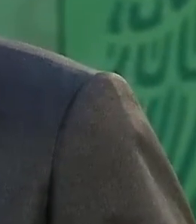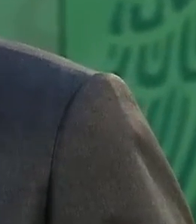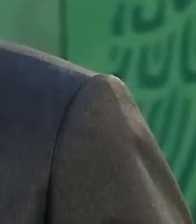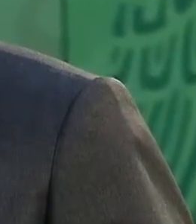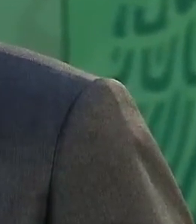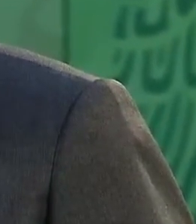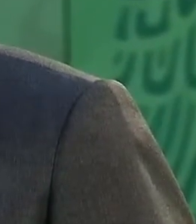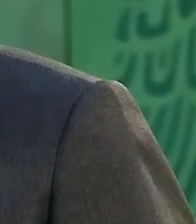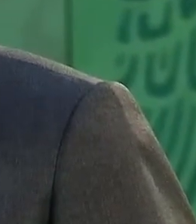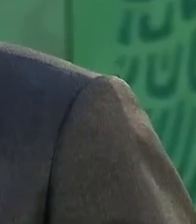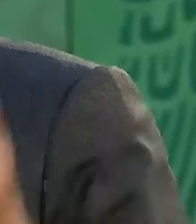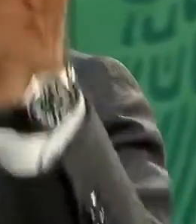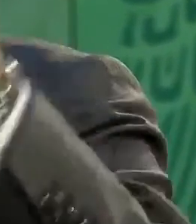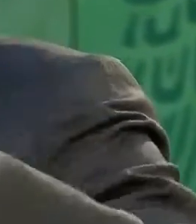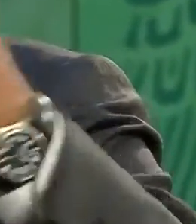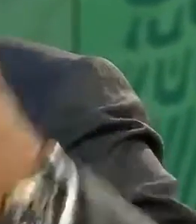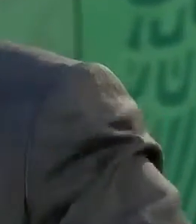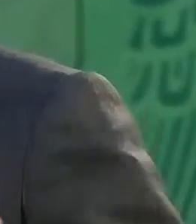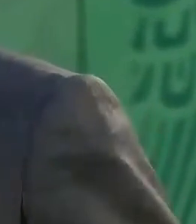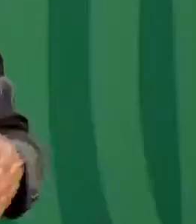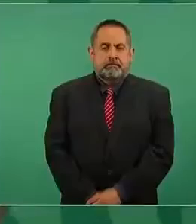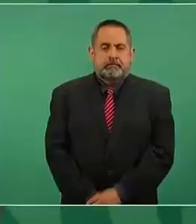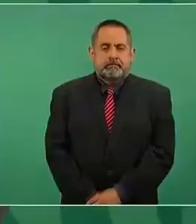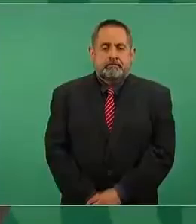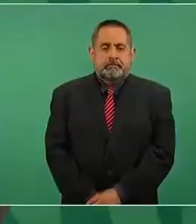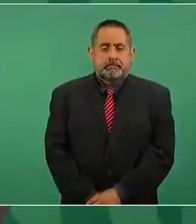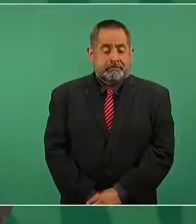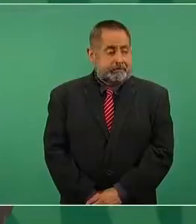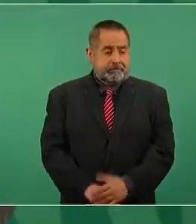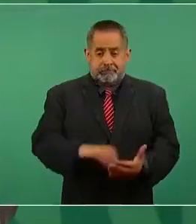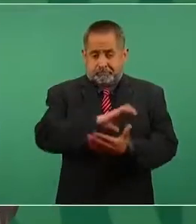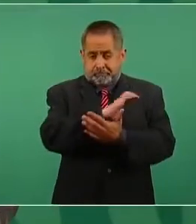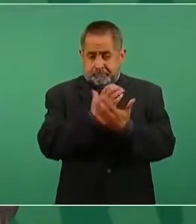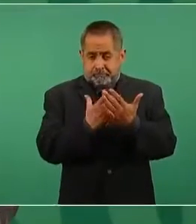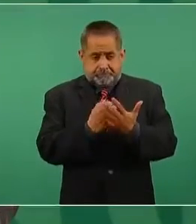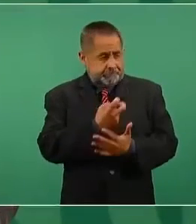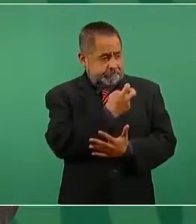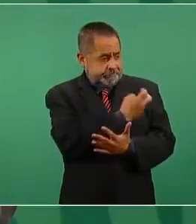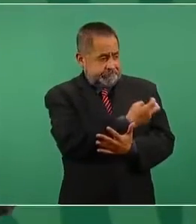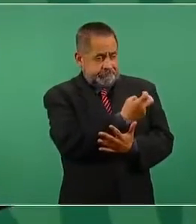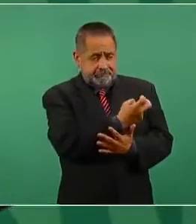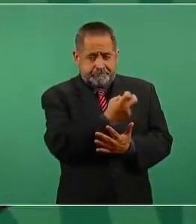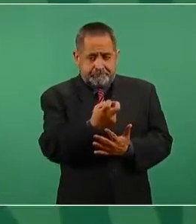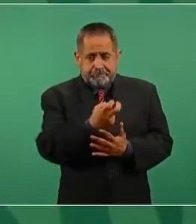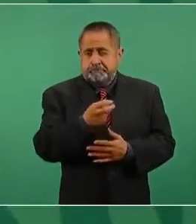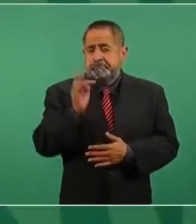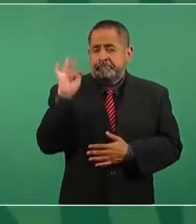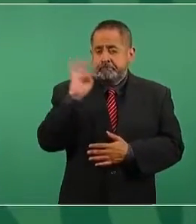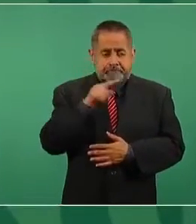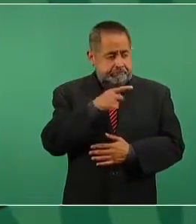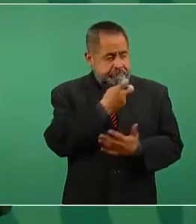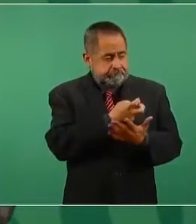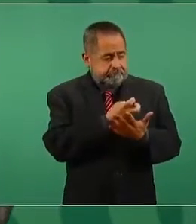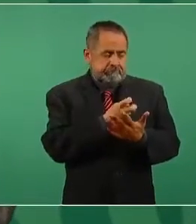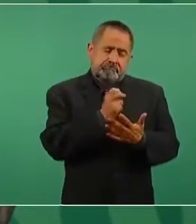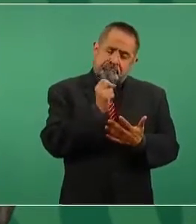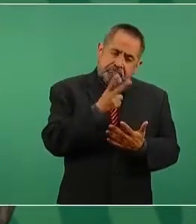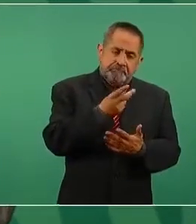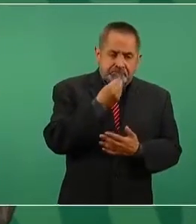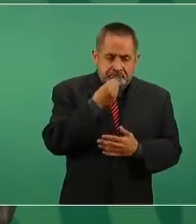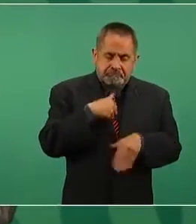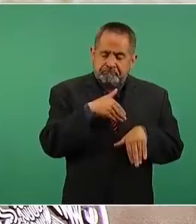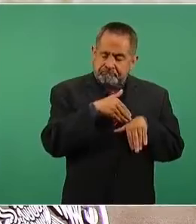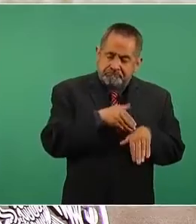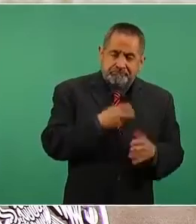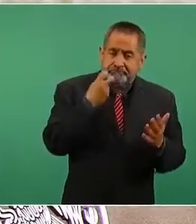apegáramos estrictamente a lo establecido por